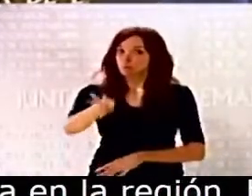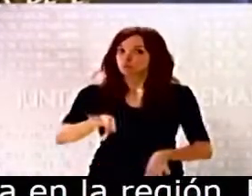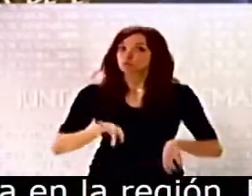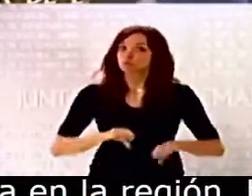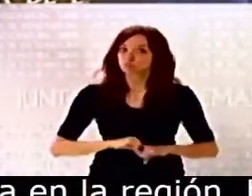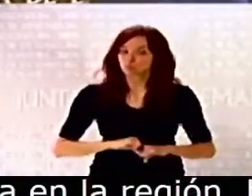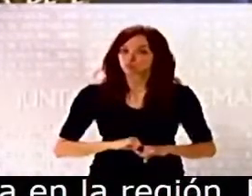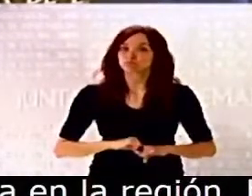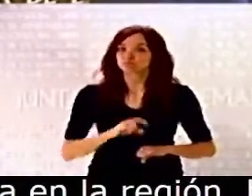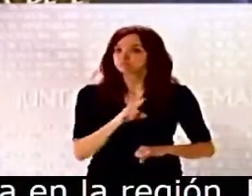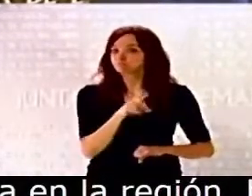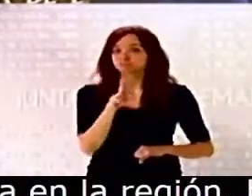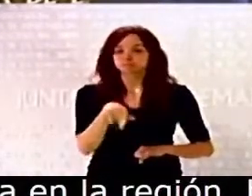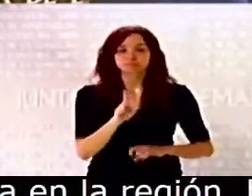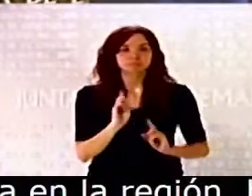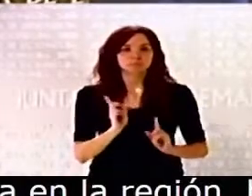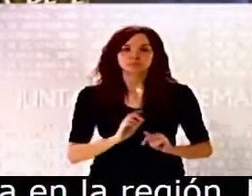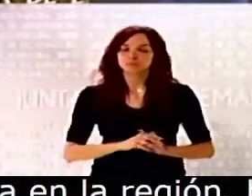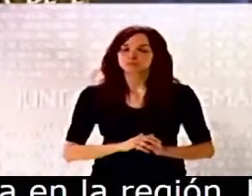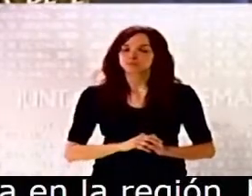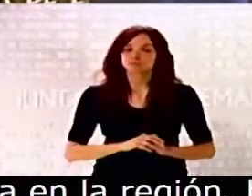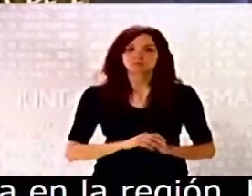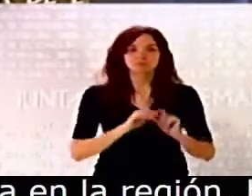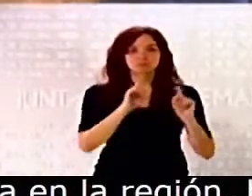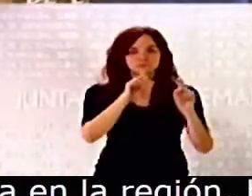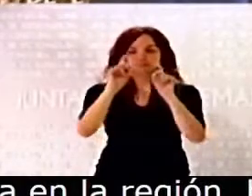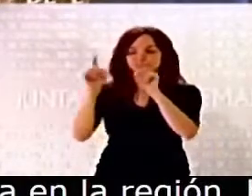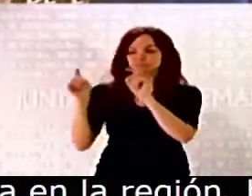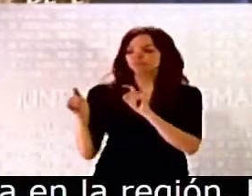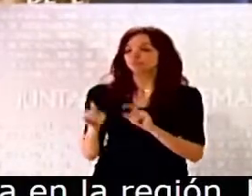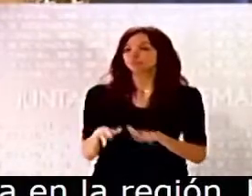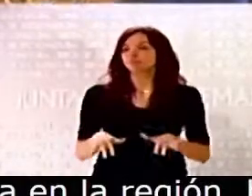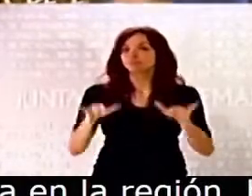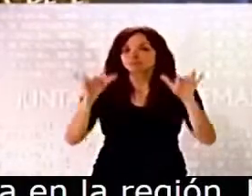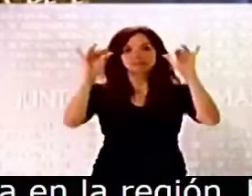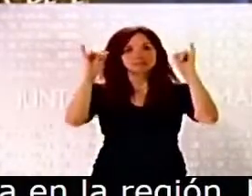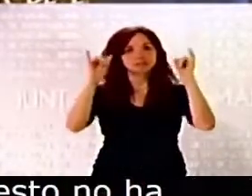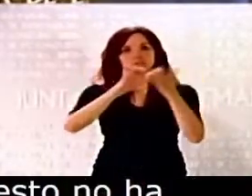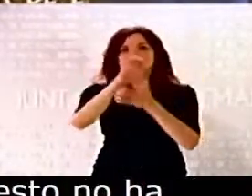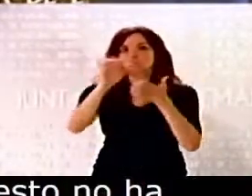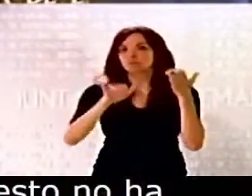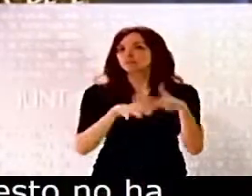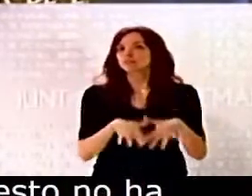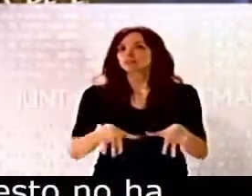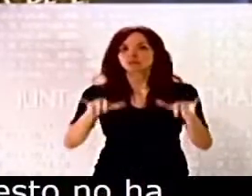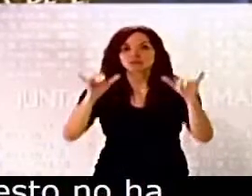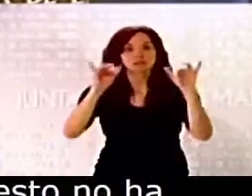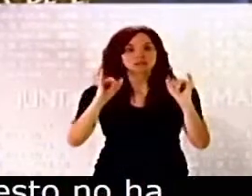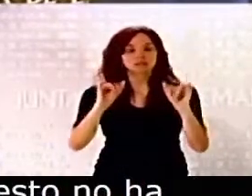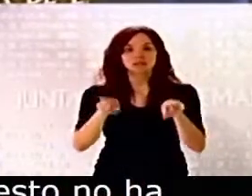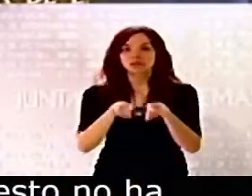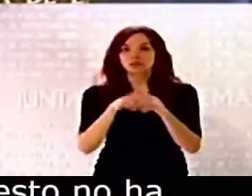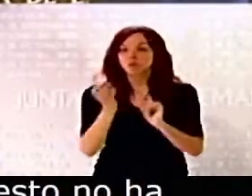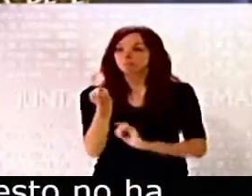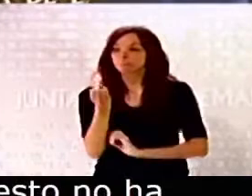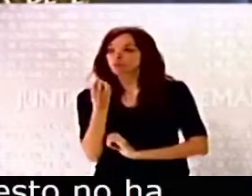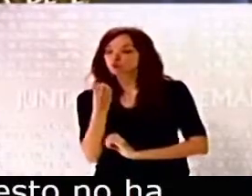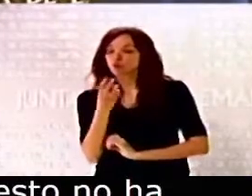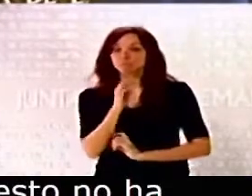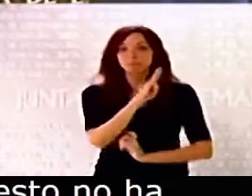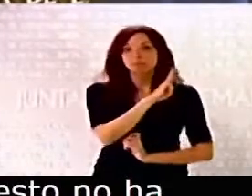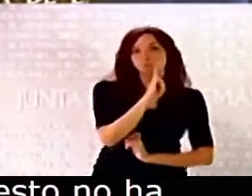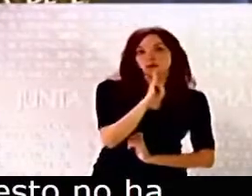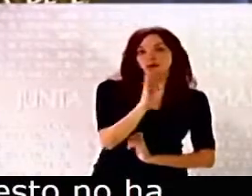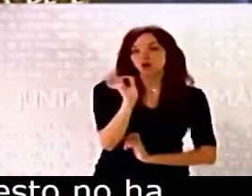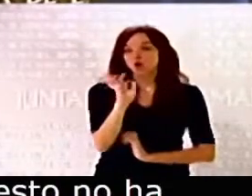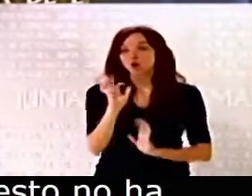y esto no ha ocurrido con ningún ayuntamiento. Y tanto los ayuntamientos que están gobernados por el PSOE, como los ayuntamientos que están gobernados por el PP, como las